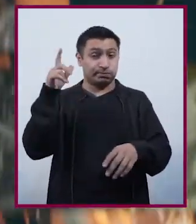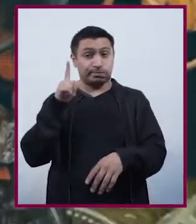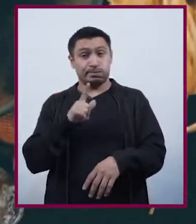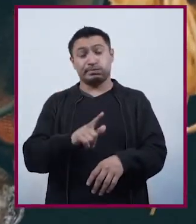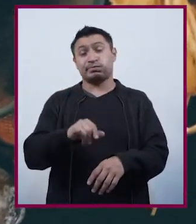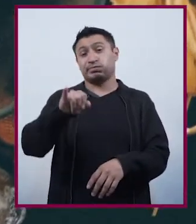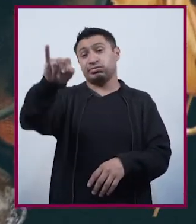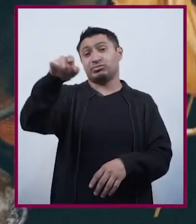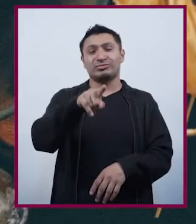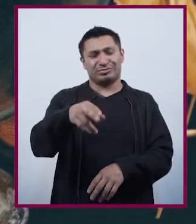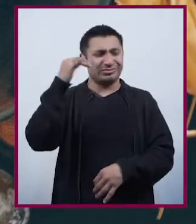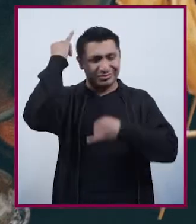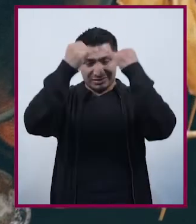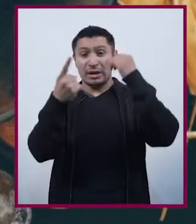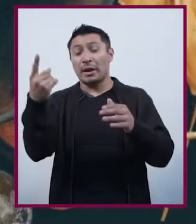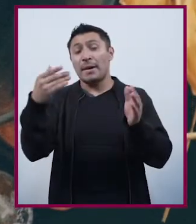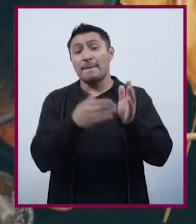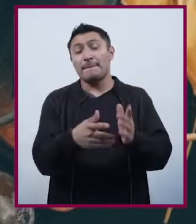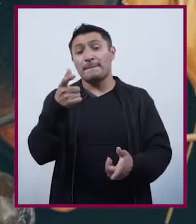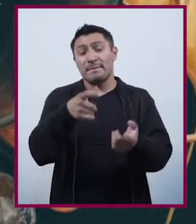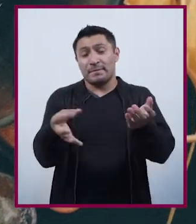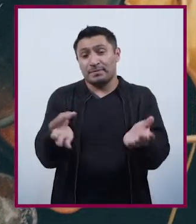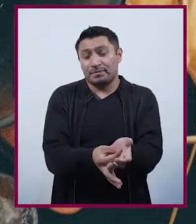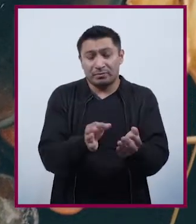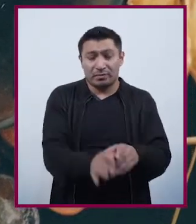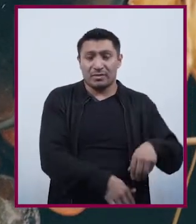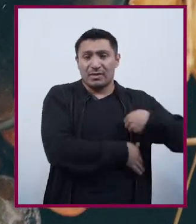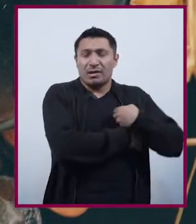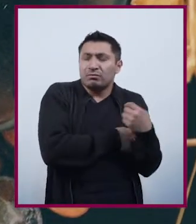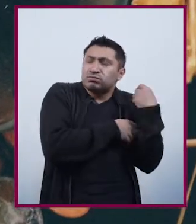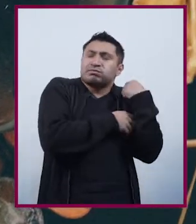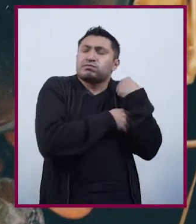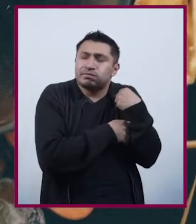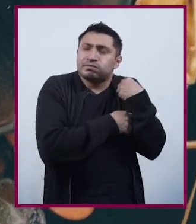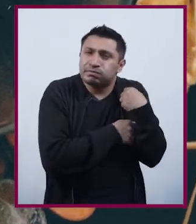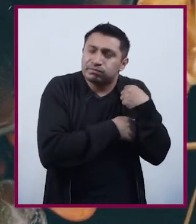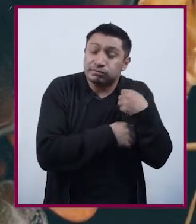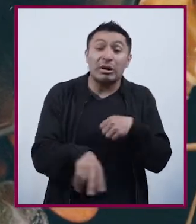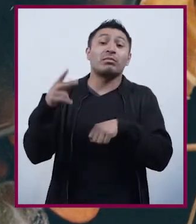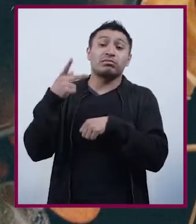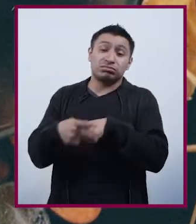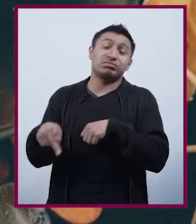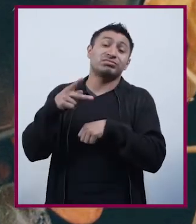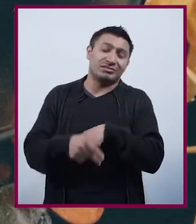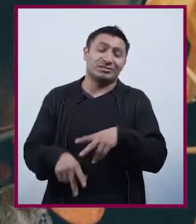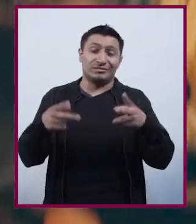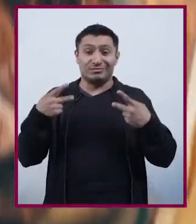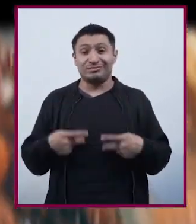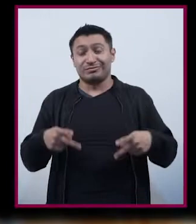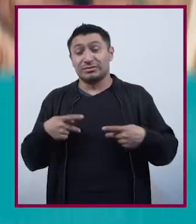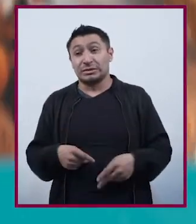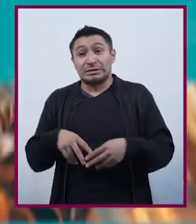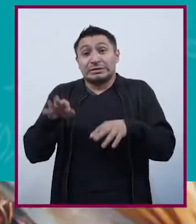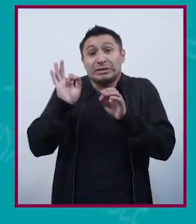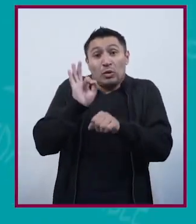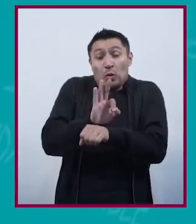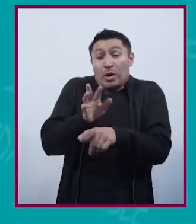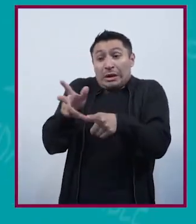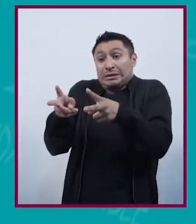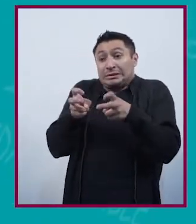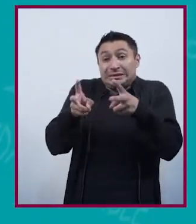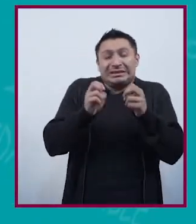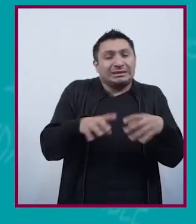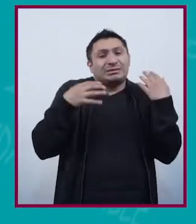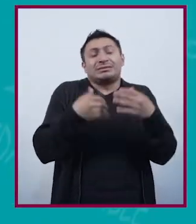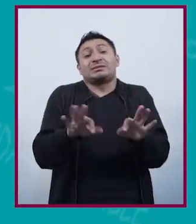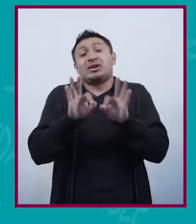¿Te imaginas tener que cargar 1000 monedas de plata en una maleta? Además, qué peligro para las y los viajeros. Había que idear